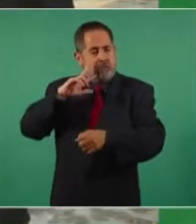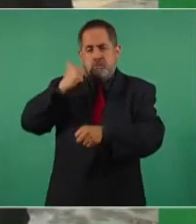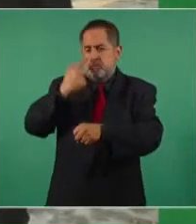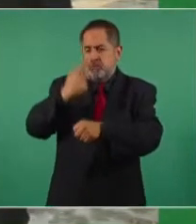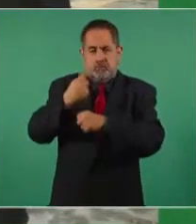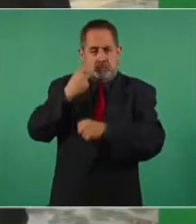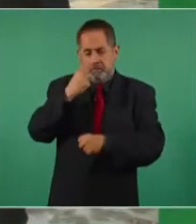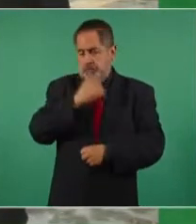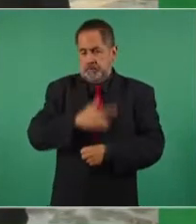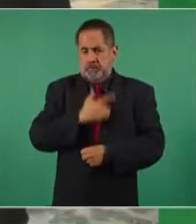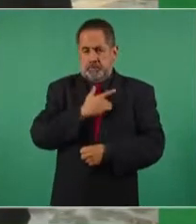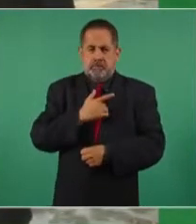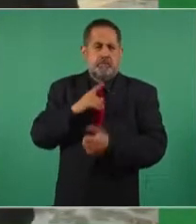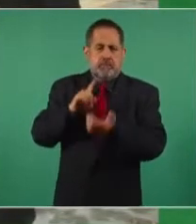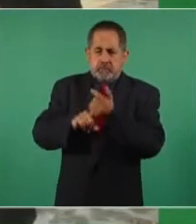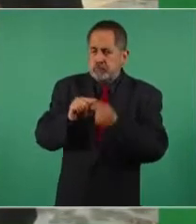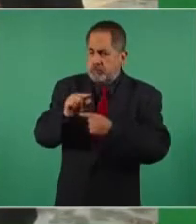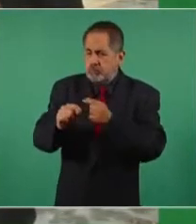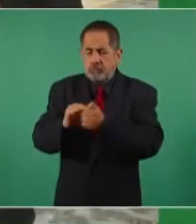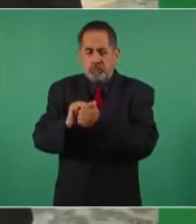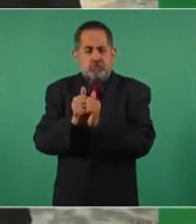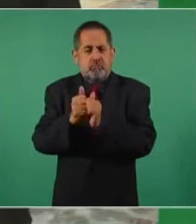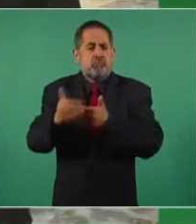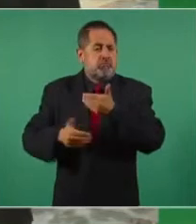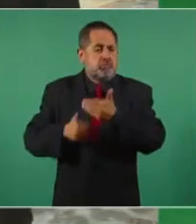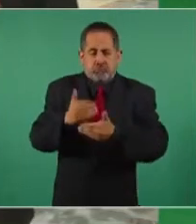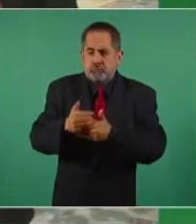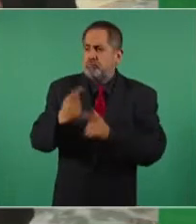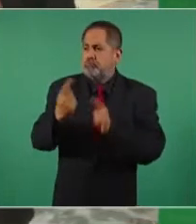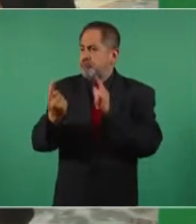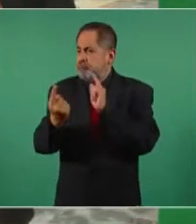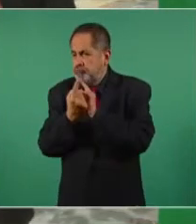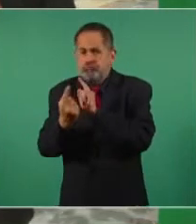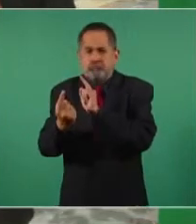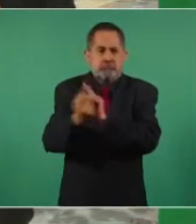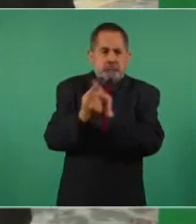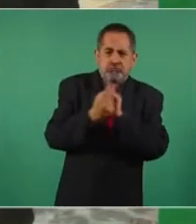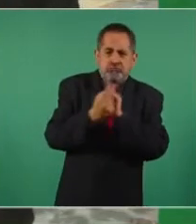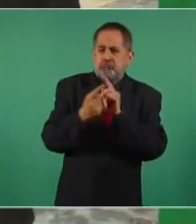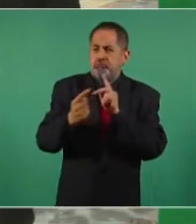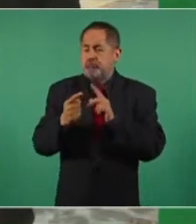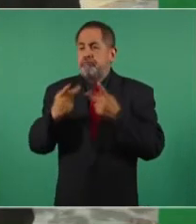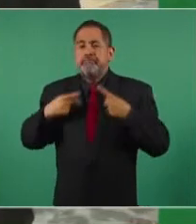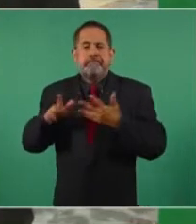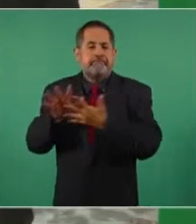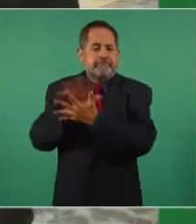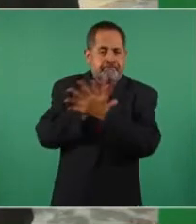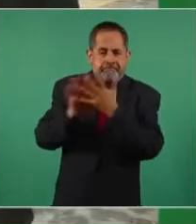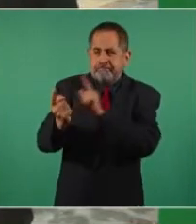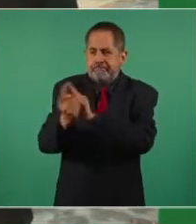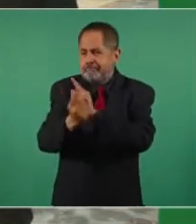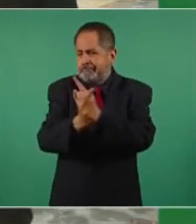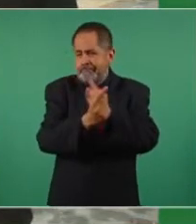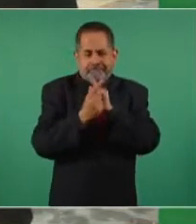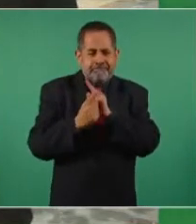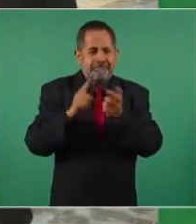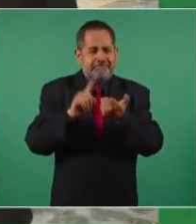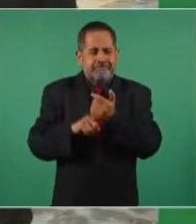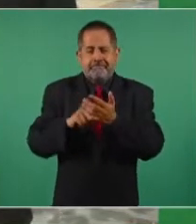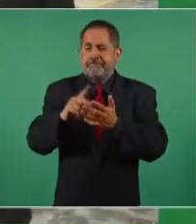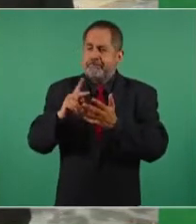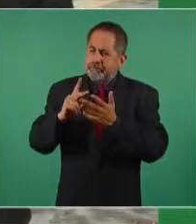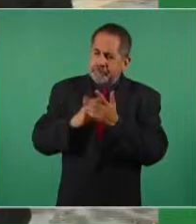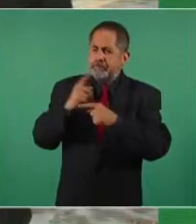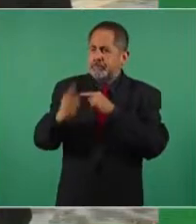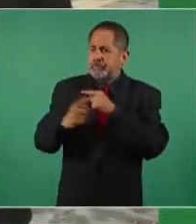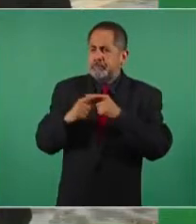de reactivación virtual una red de reencuentro con la comunidad educativa con r&d de cercanía y de